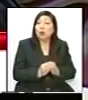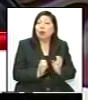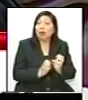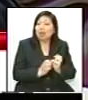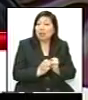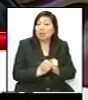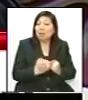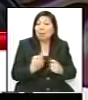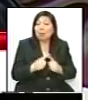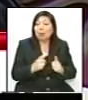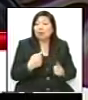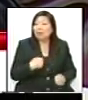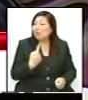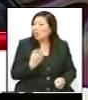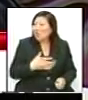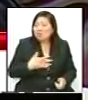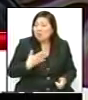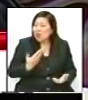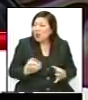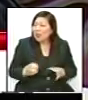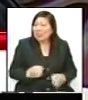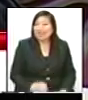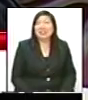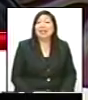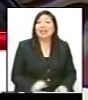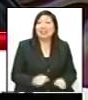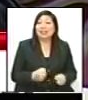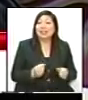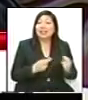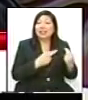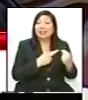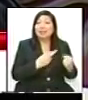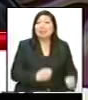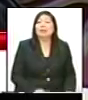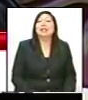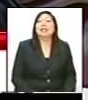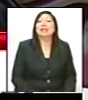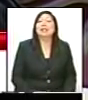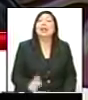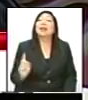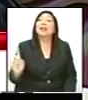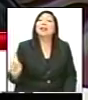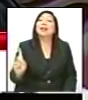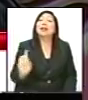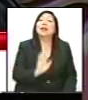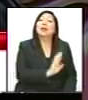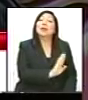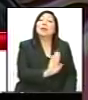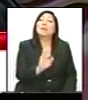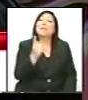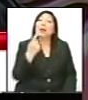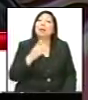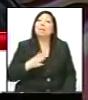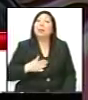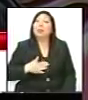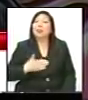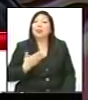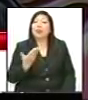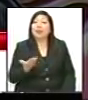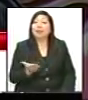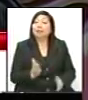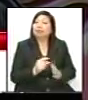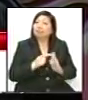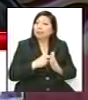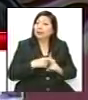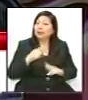y por lo tanto yo solo no lo voy a poder hacer. Necesitamos el compromiso de cada uno de ustedes para poder, sobre todo, sacar